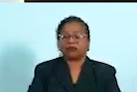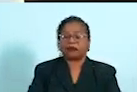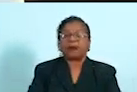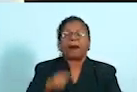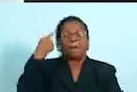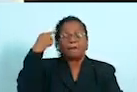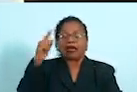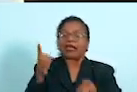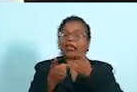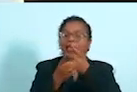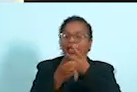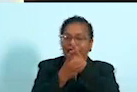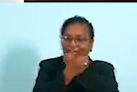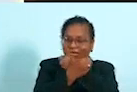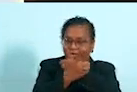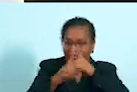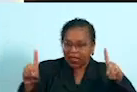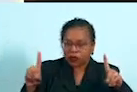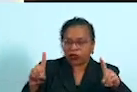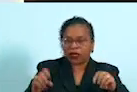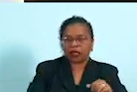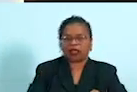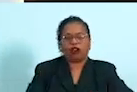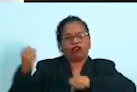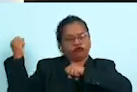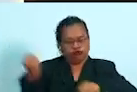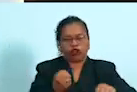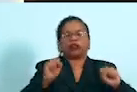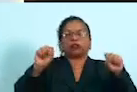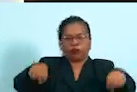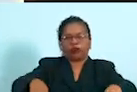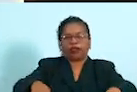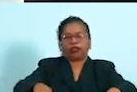para fortalecer la democracia y el buen gobierno.